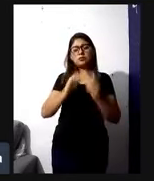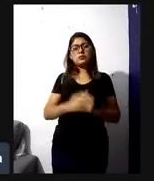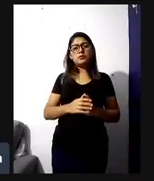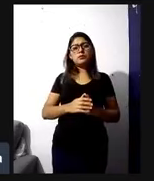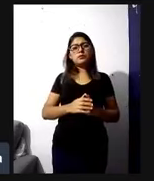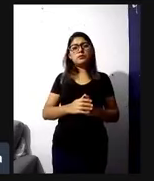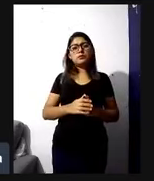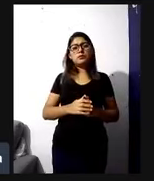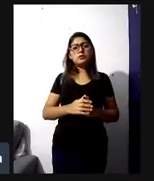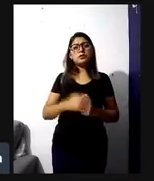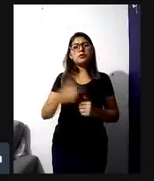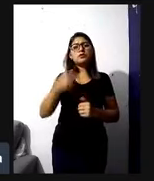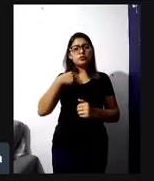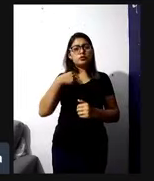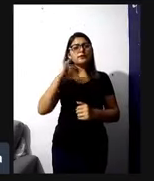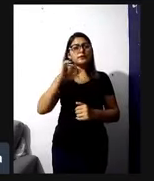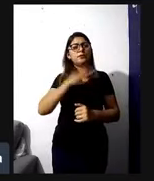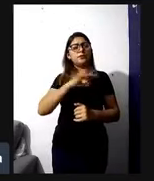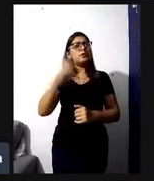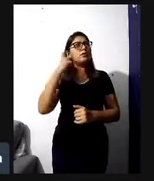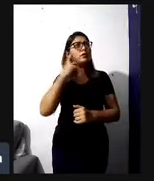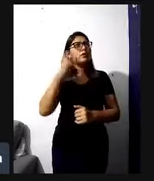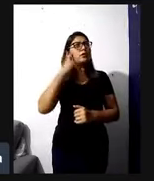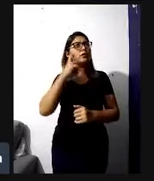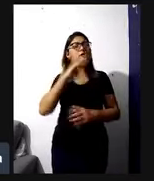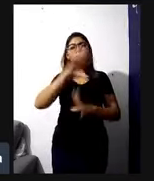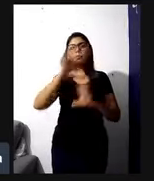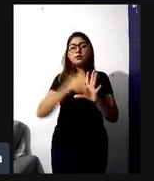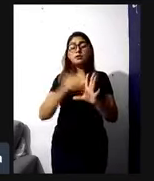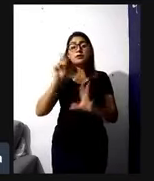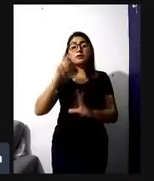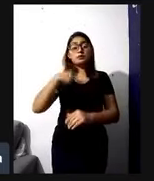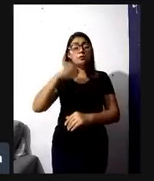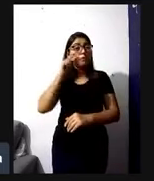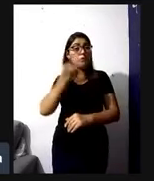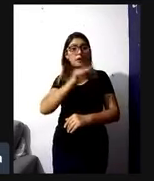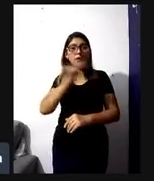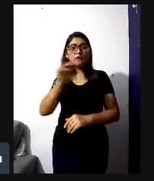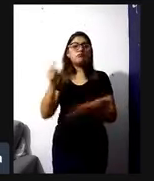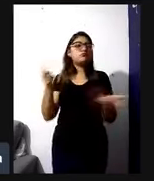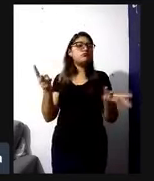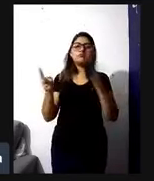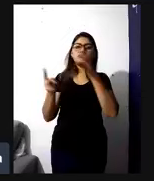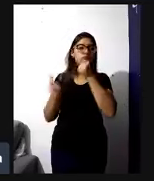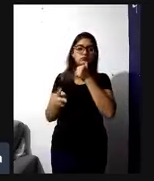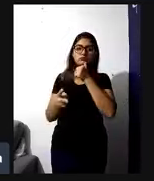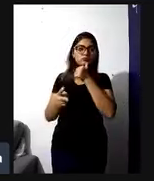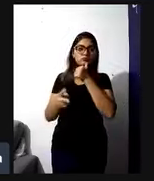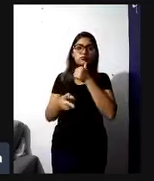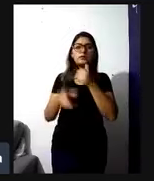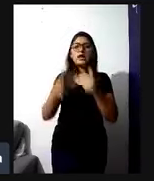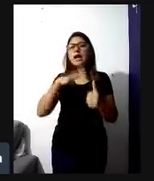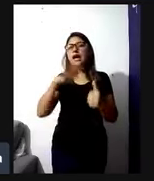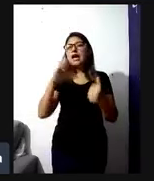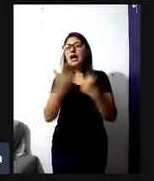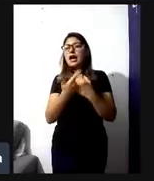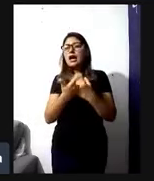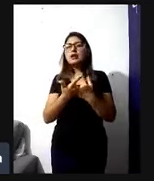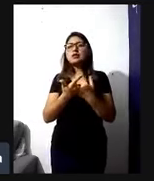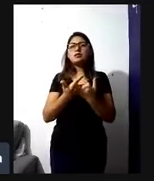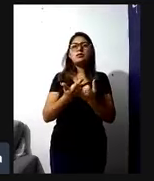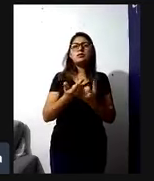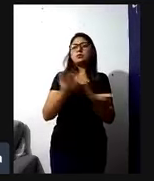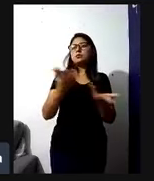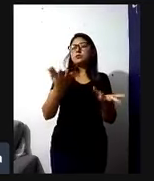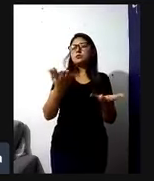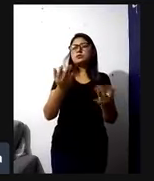Normalmente escucho todo lo que mencionan, pero no lo puedo ver. ¿Hay alguna página o algún lugar donde estén